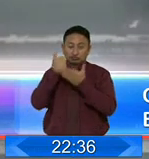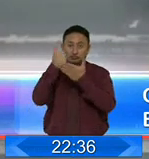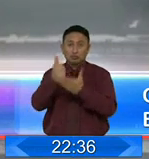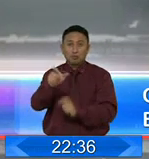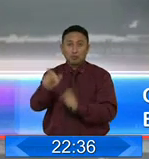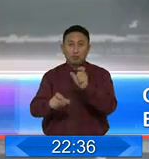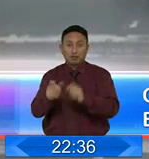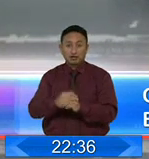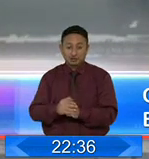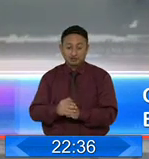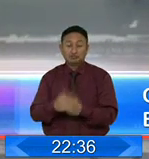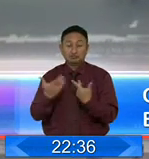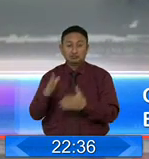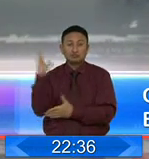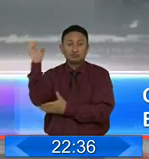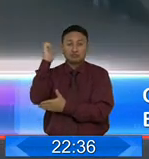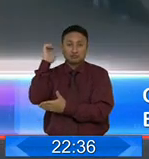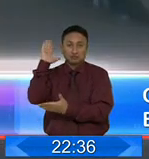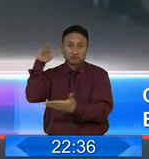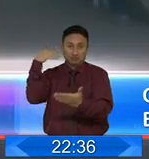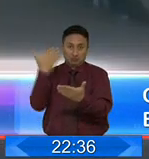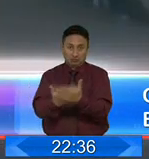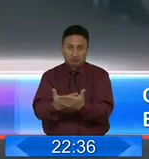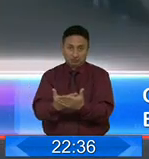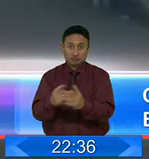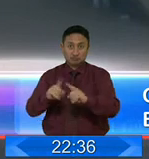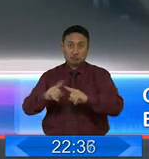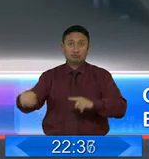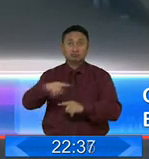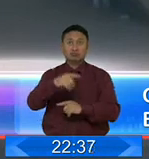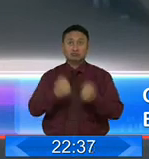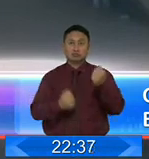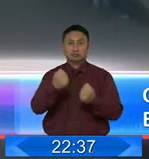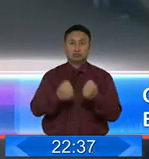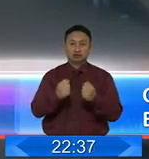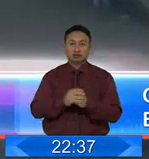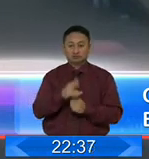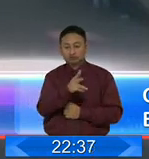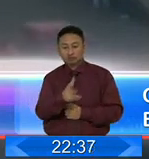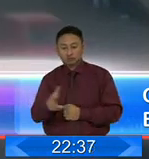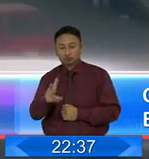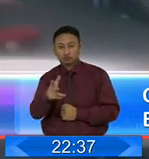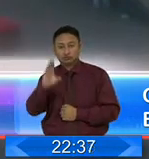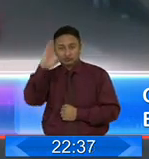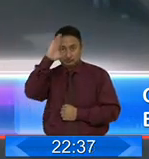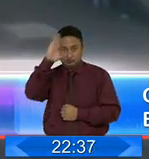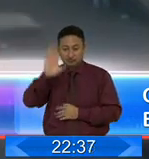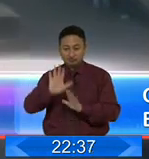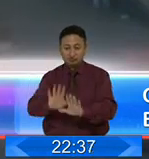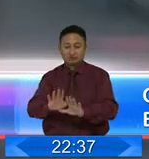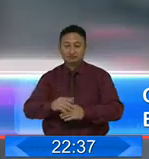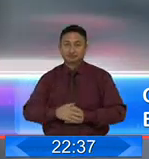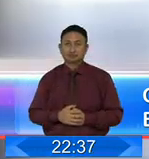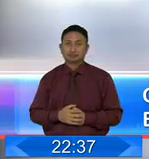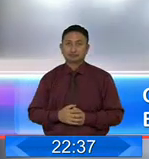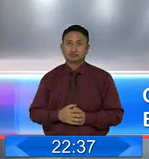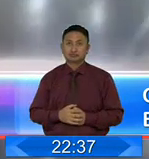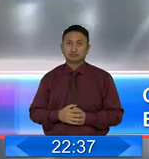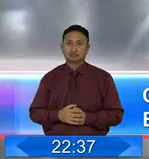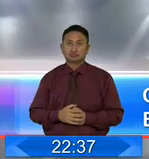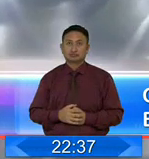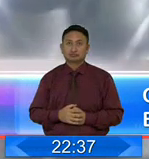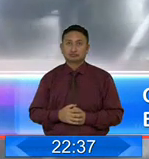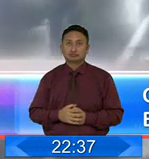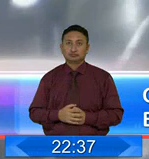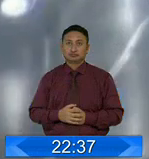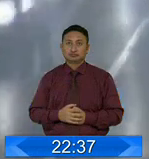transeúntes hasta el arribo de la ambulancia, mientras que el carro involucrado fue retenido por los agentes de tránsito.